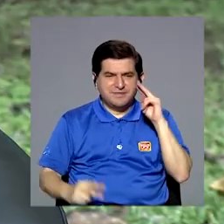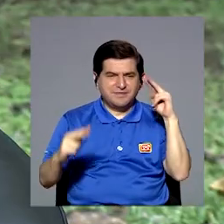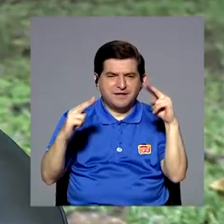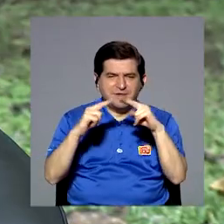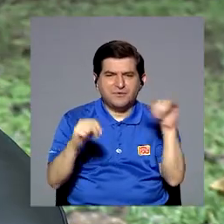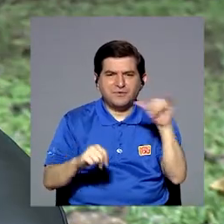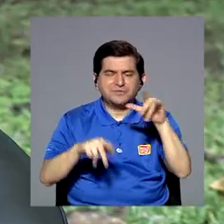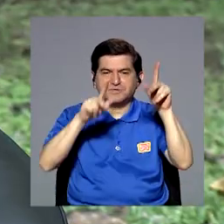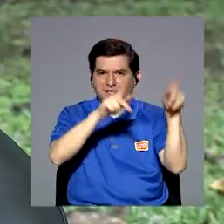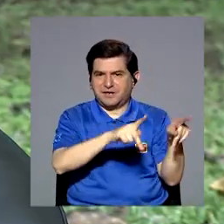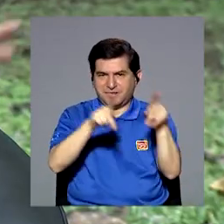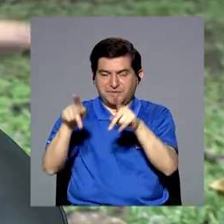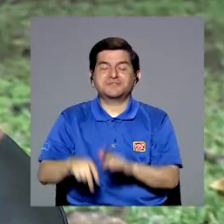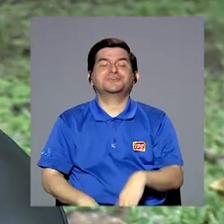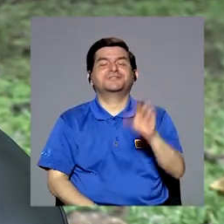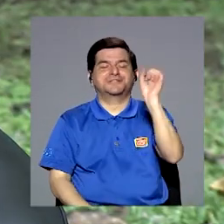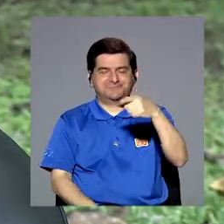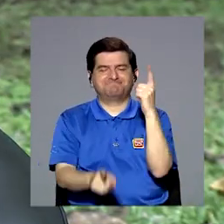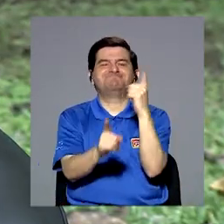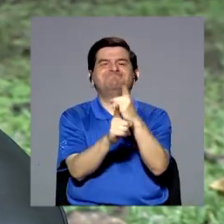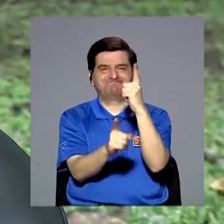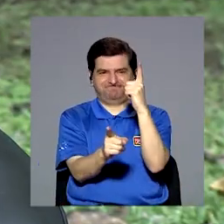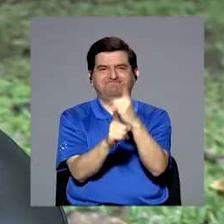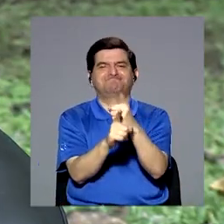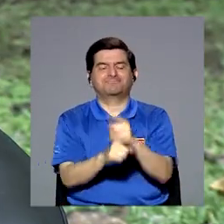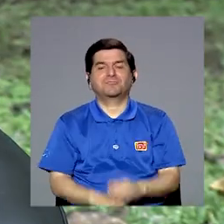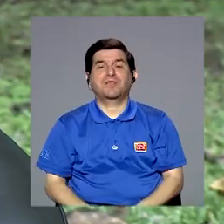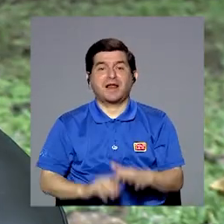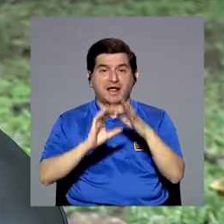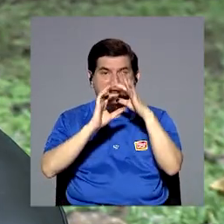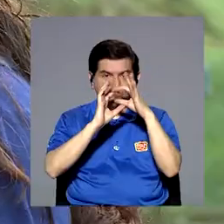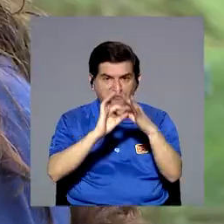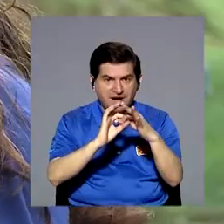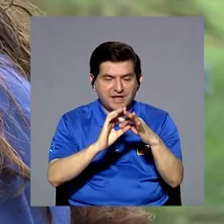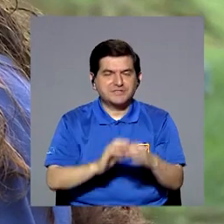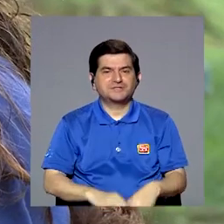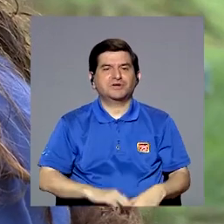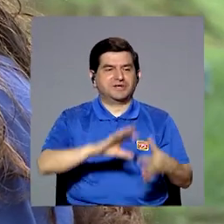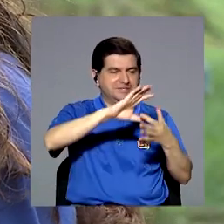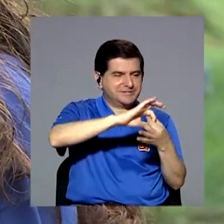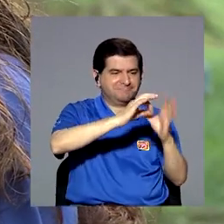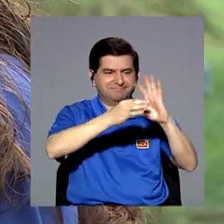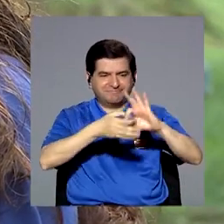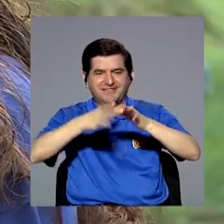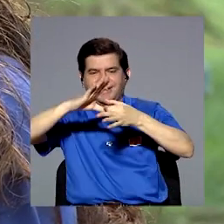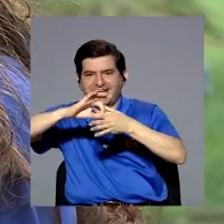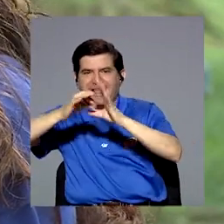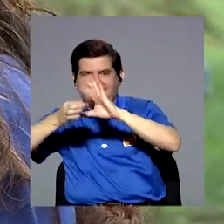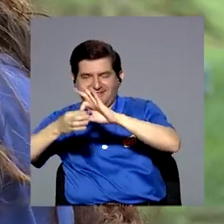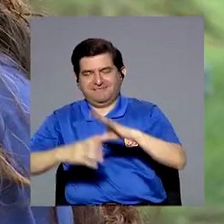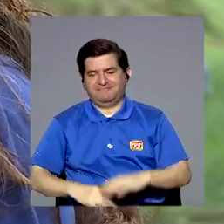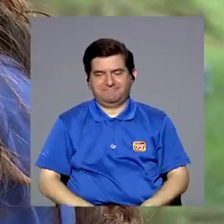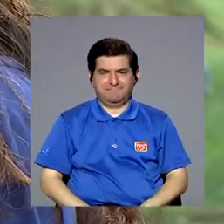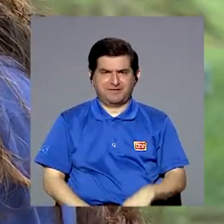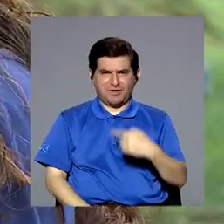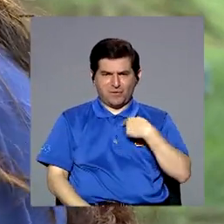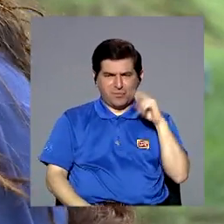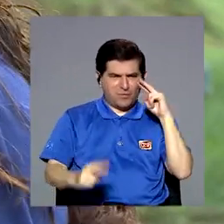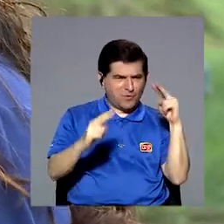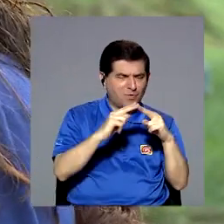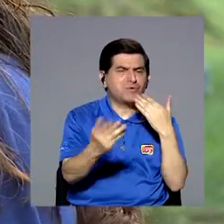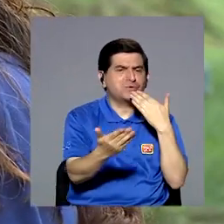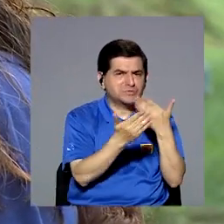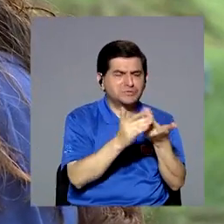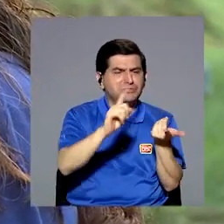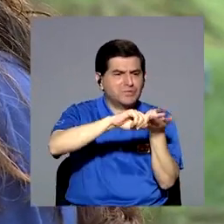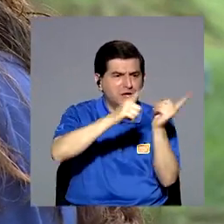conocer ahí también personas. Y que va, positivas. Exactamente, porque una relación lleva a otra. Entonces el conocer un buen